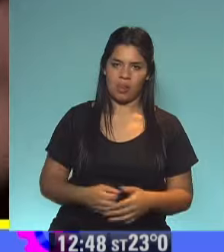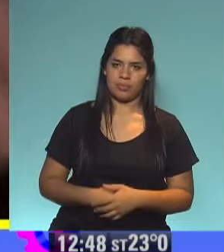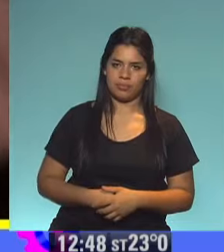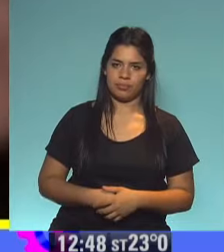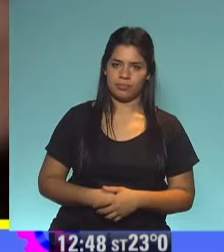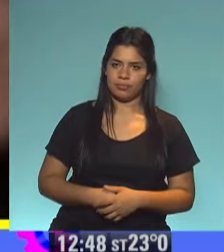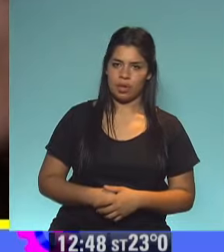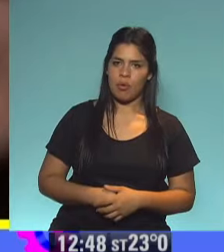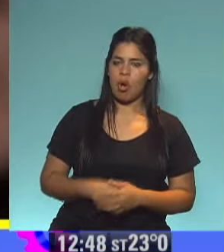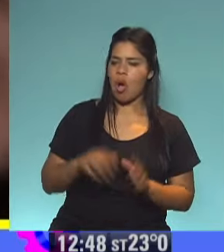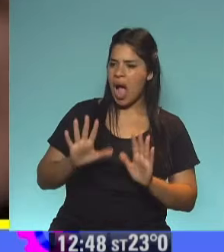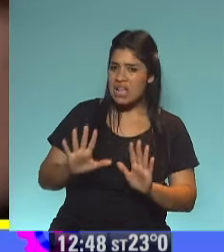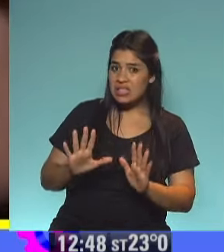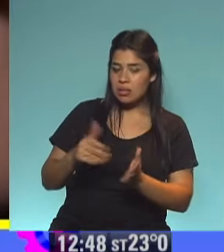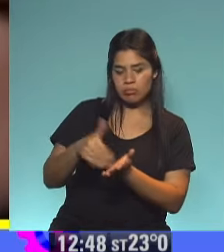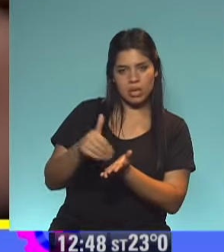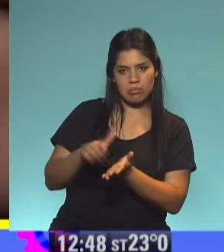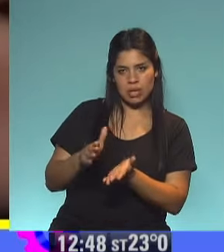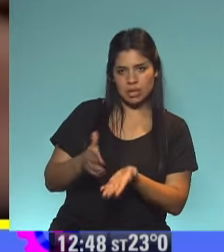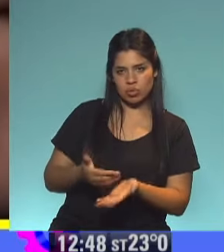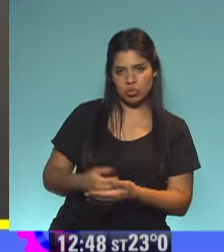porque lo están discriminando.